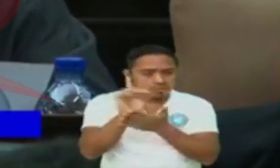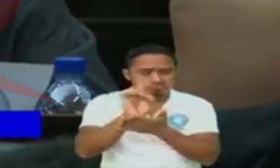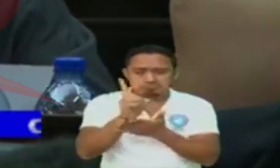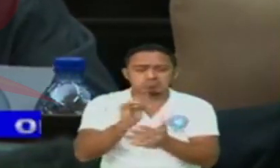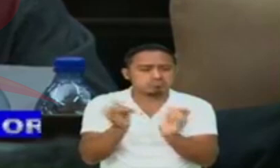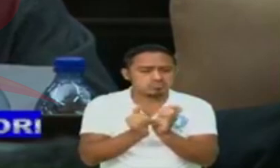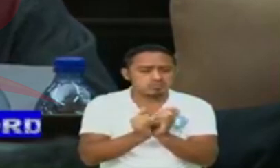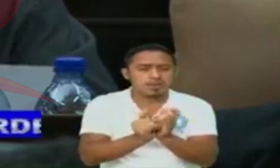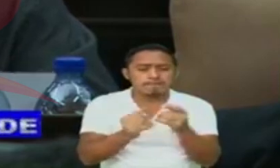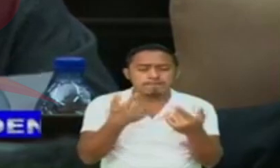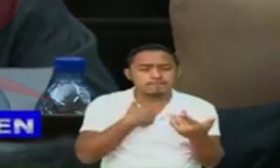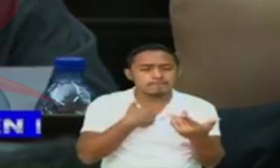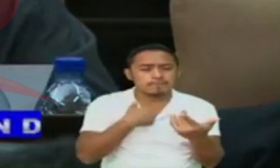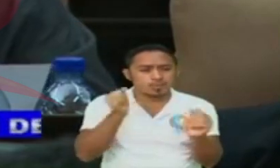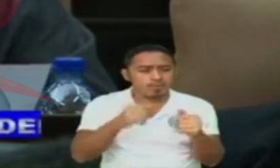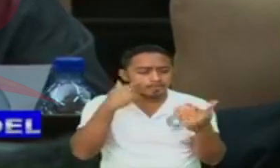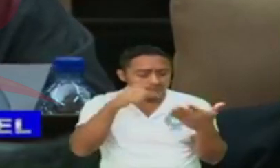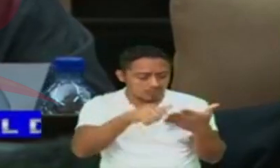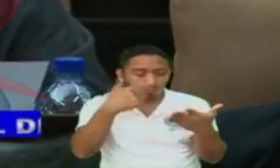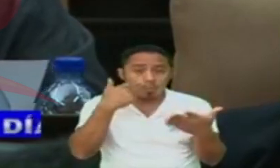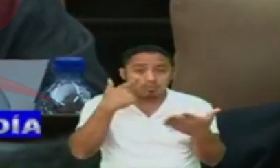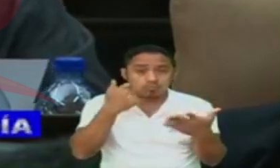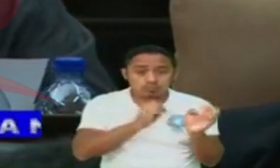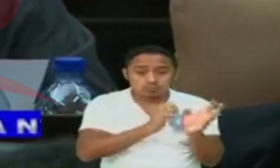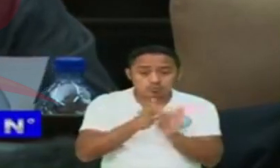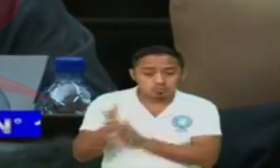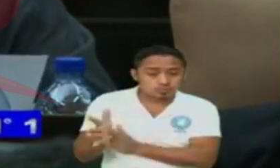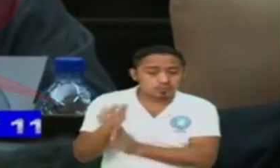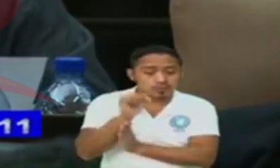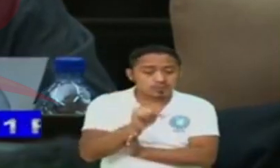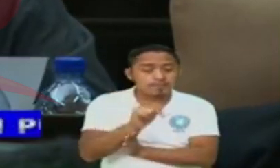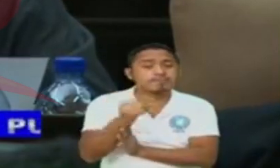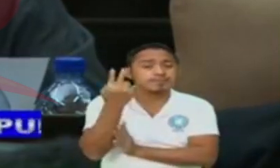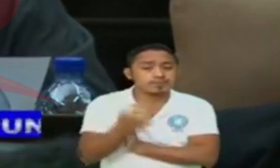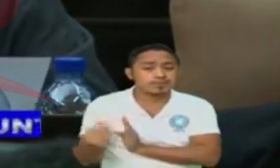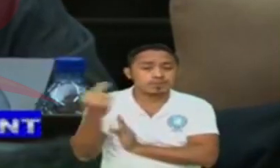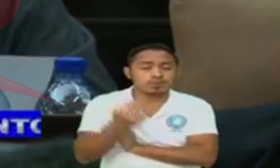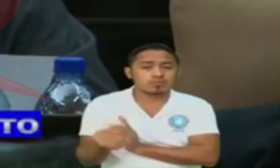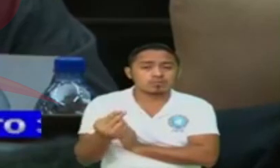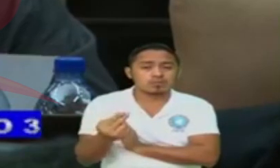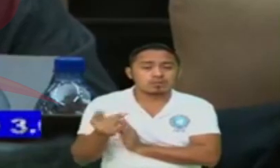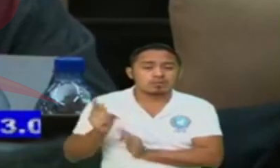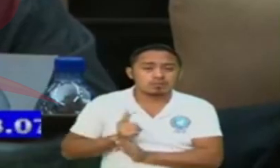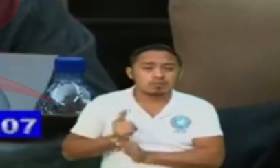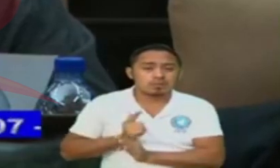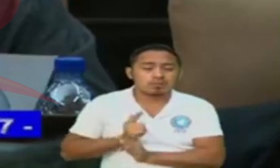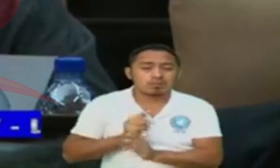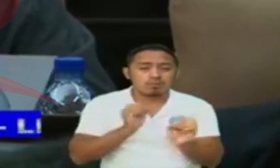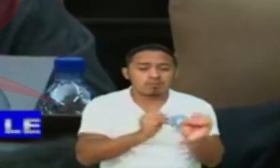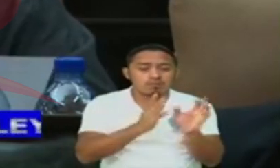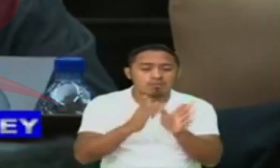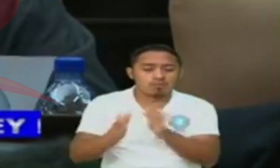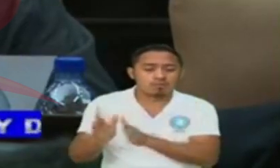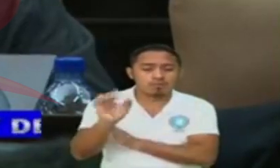también para contar con el marco legal ordenado y vigente que promueve y desarrolla el orden